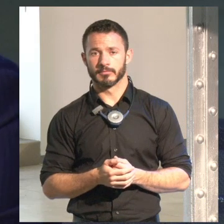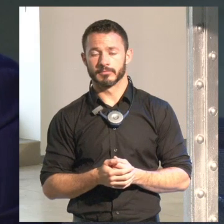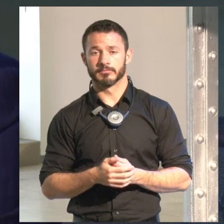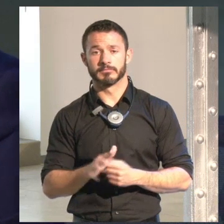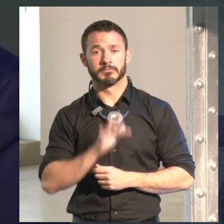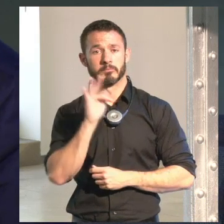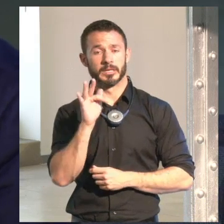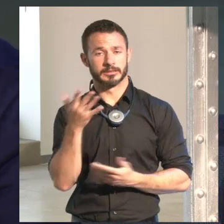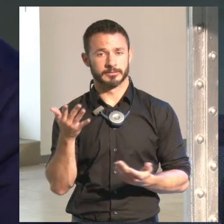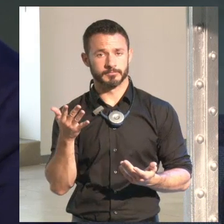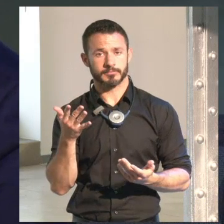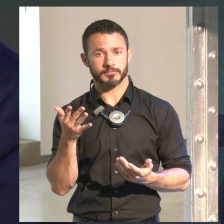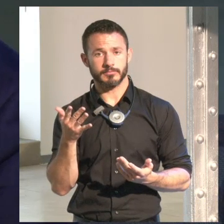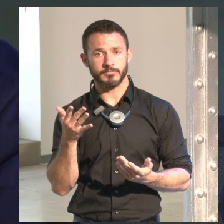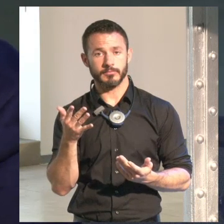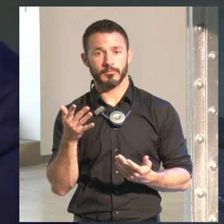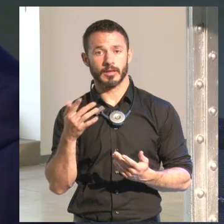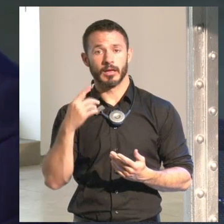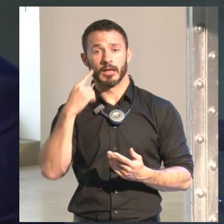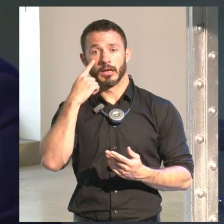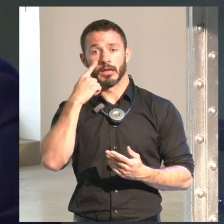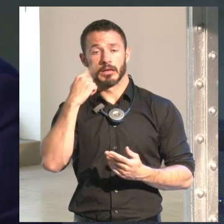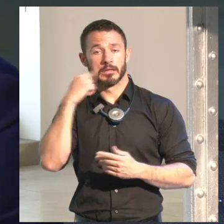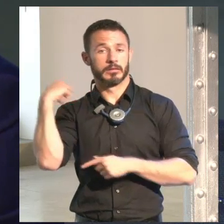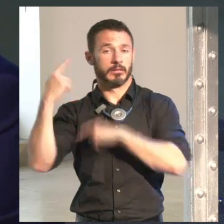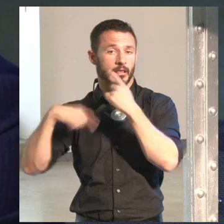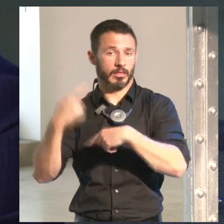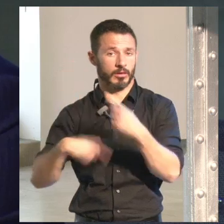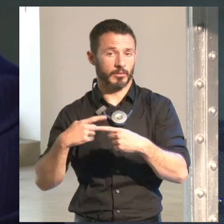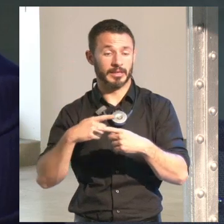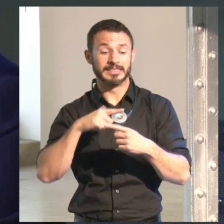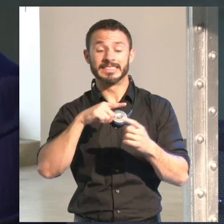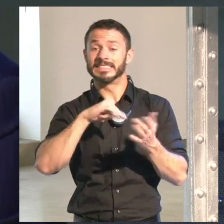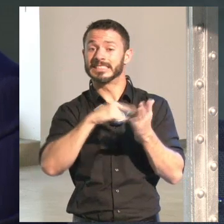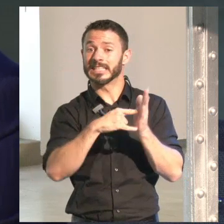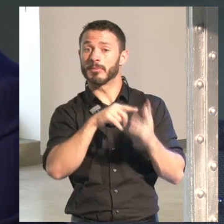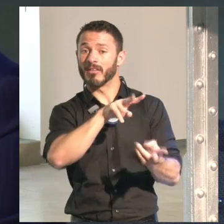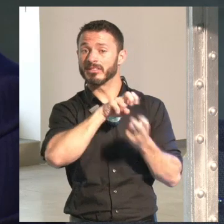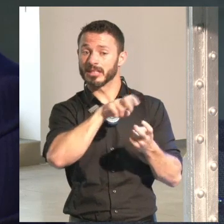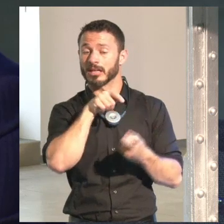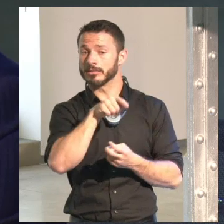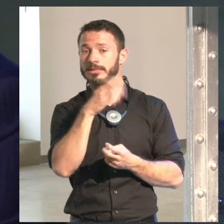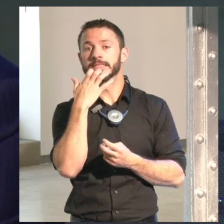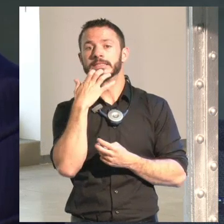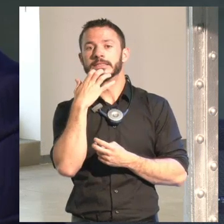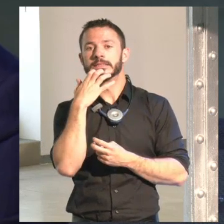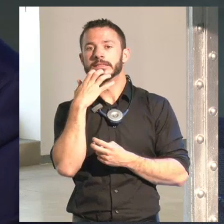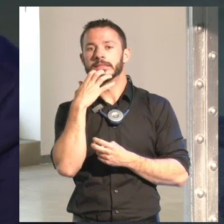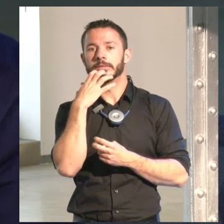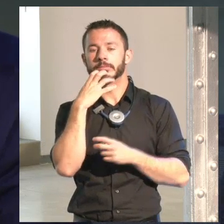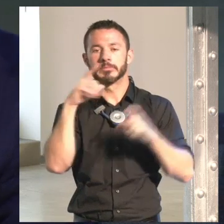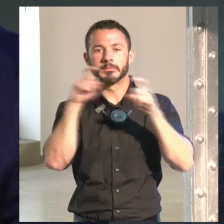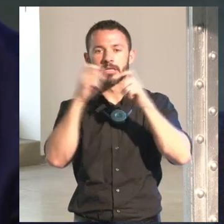Además, ¿qué ocurre? Pues que tradicionalmente en ese sistema fiscal, hombre, si tú tienes